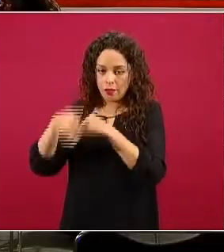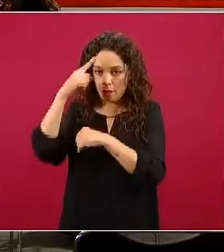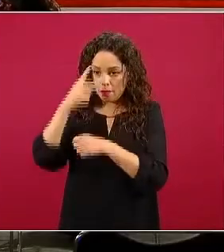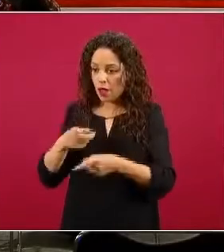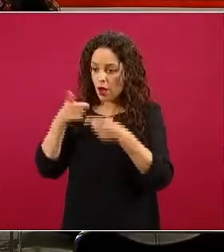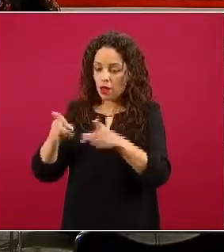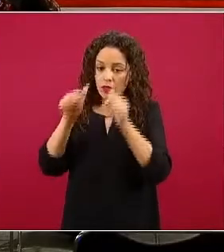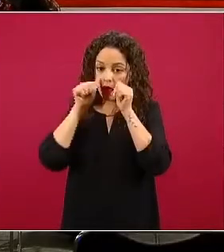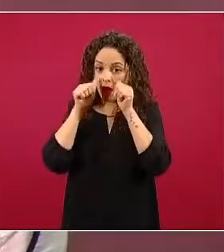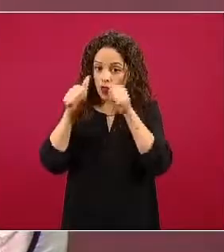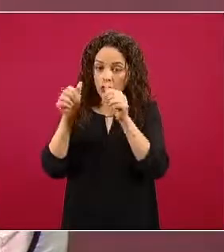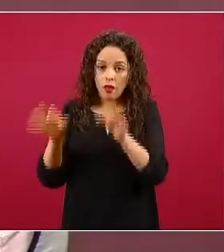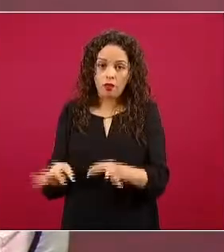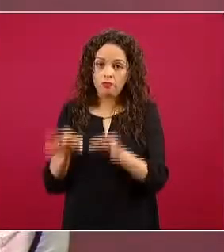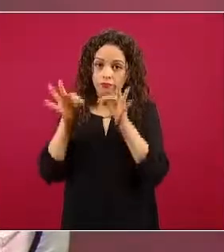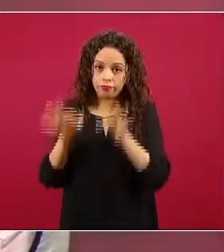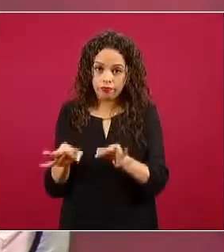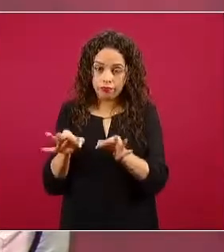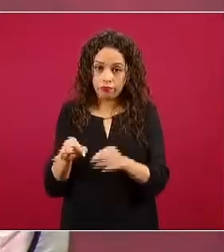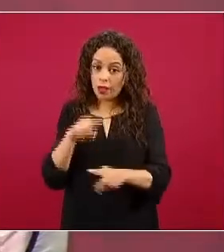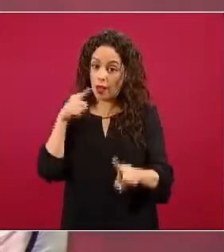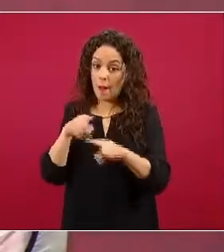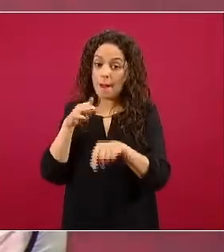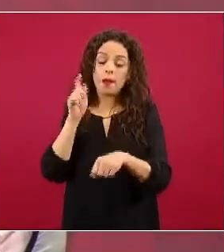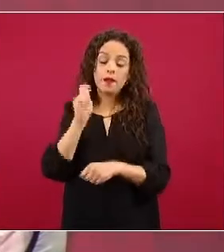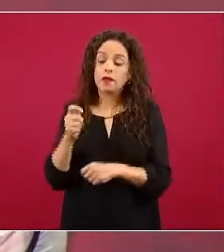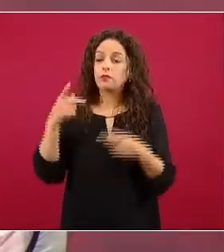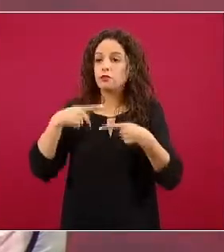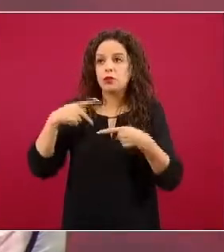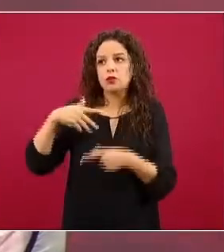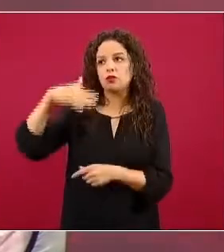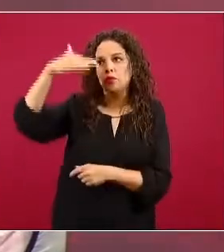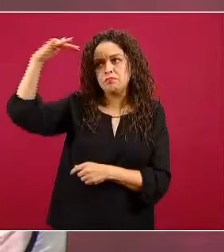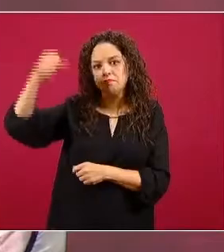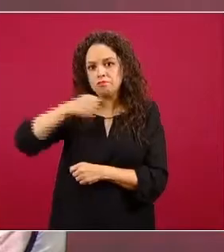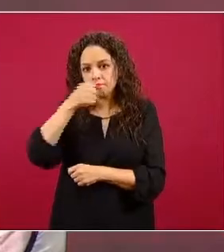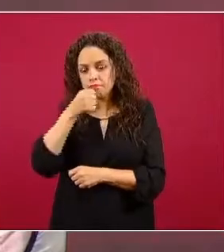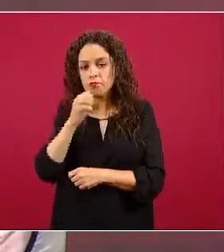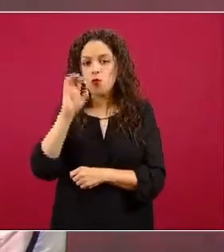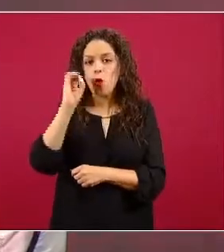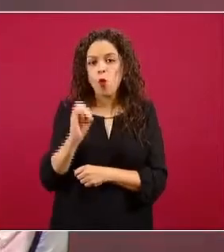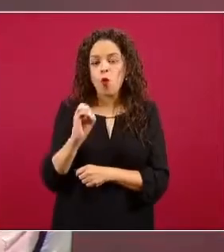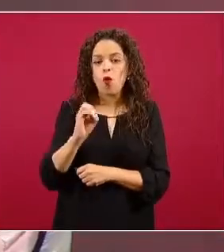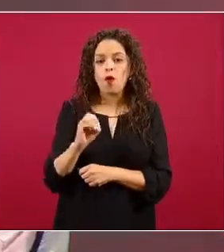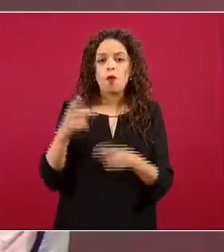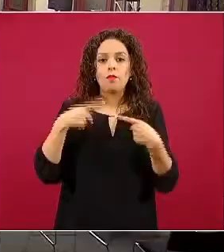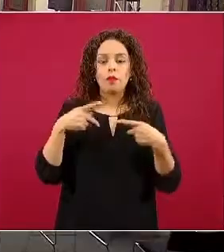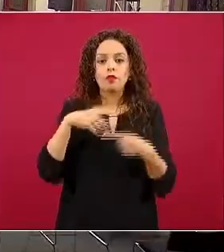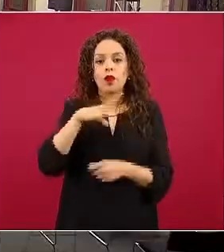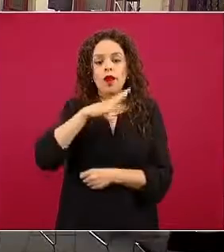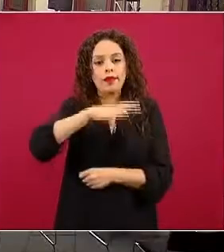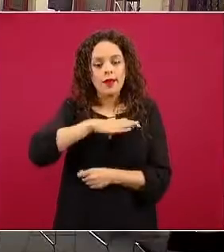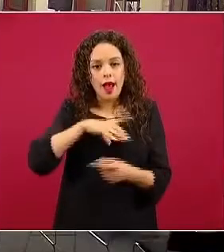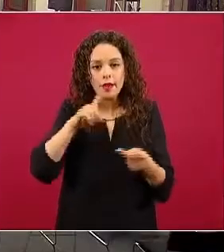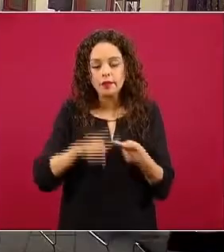merecen. Personas adultas mayores, personas que viven con VIH, con cáncer,